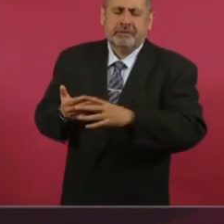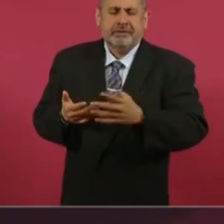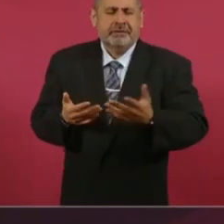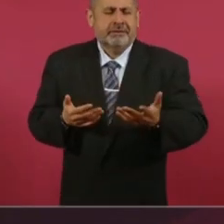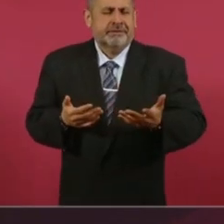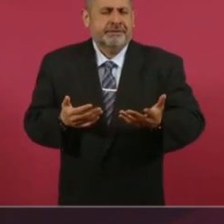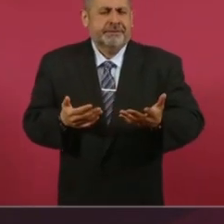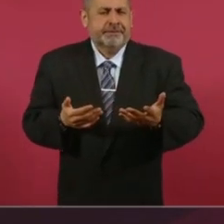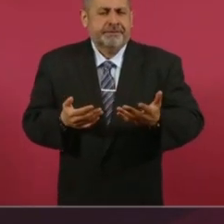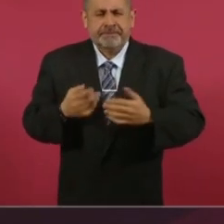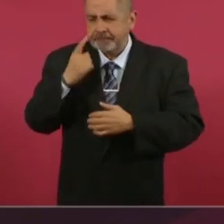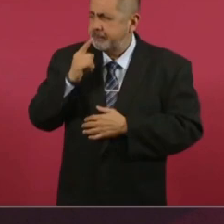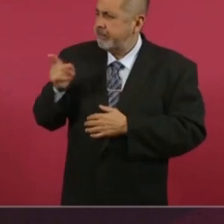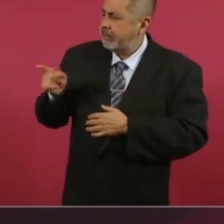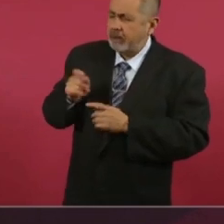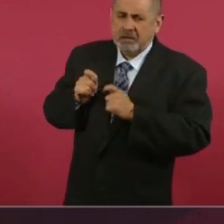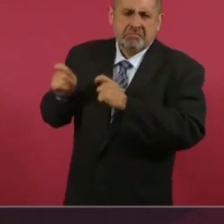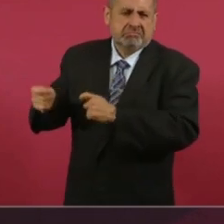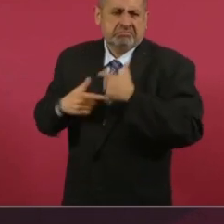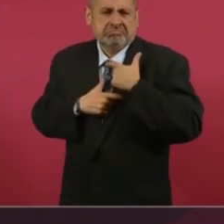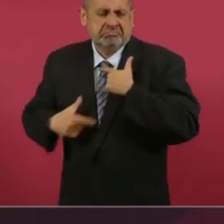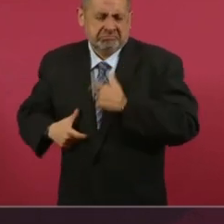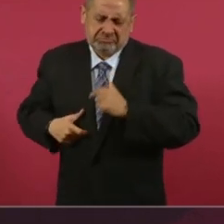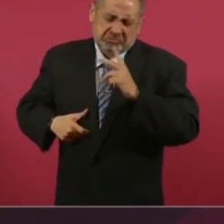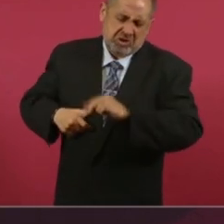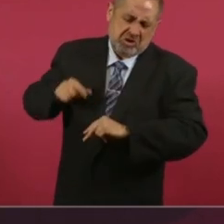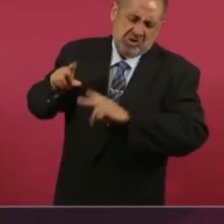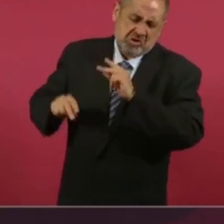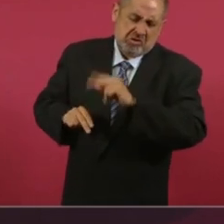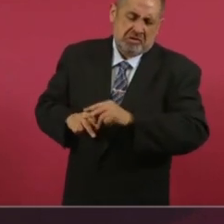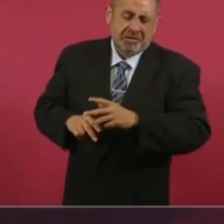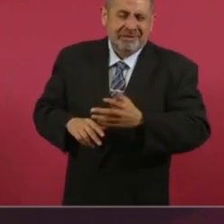para que no asuma